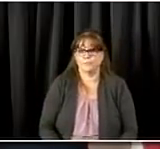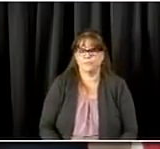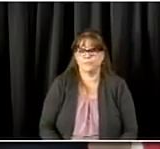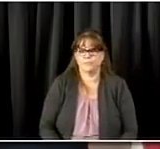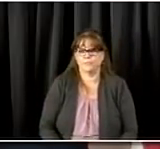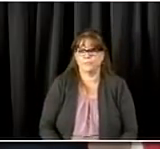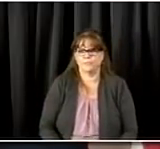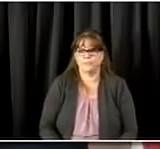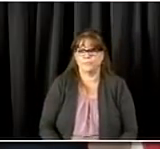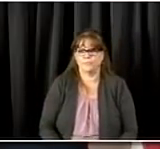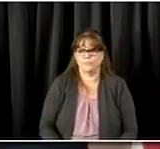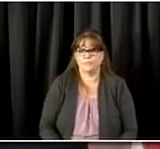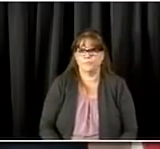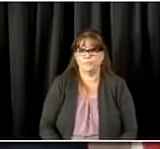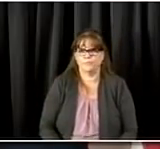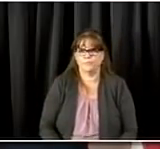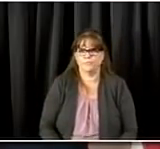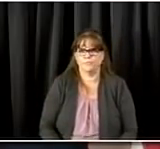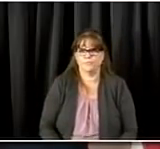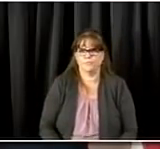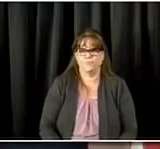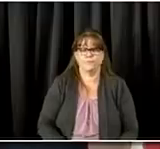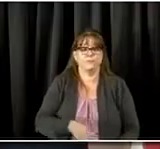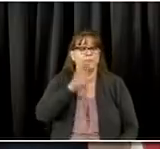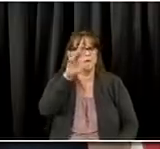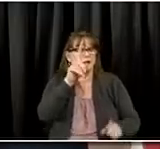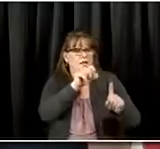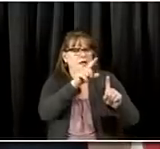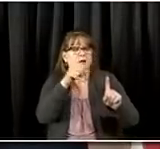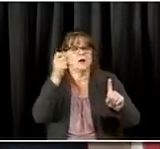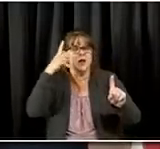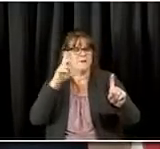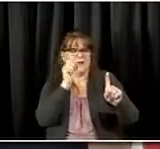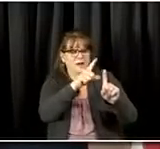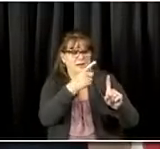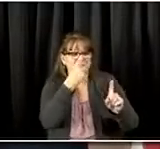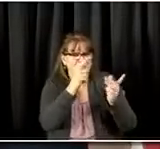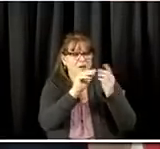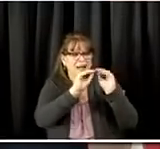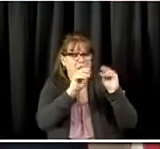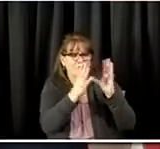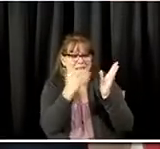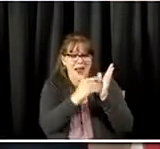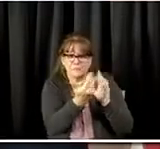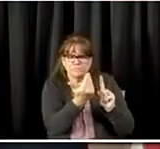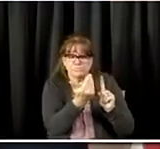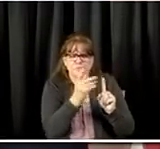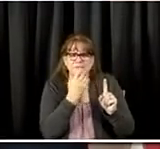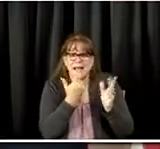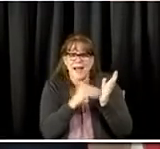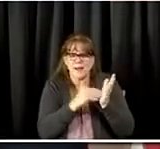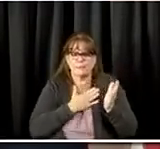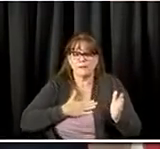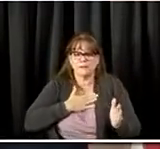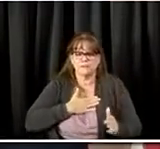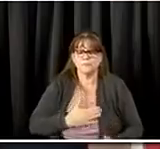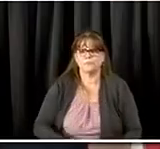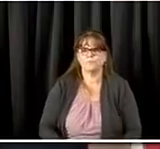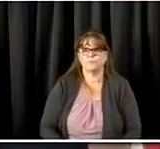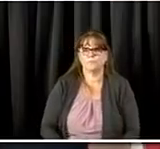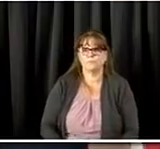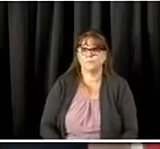Ya existen 3 posibles vacunas de COVID-19. Sí. Y se ha generado una controversia sobre por qué los mayores